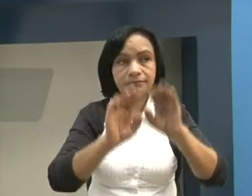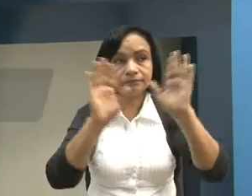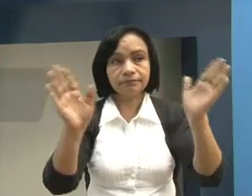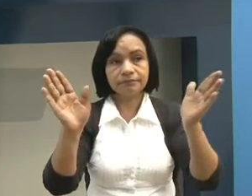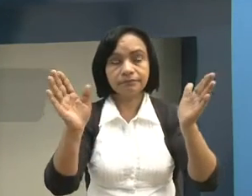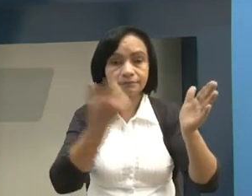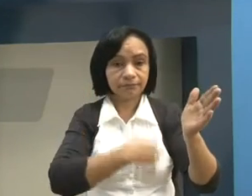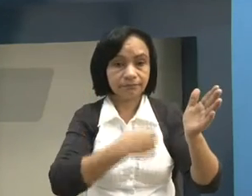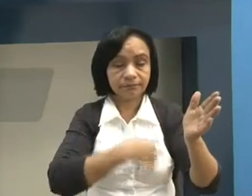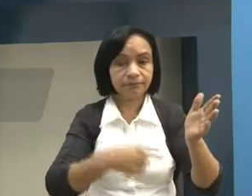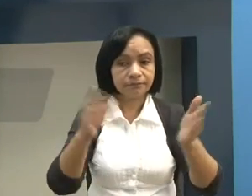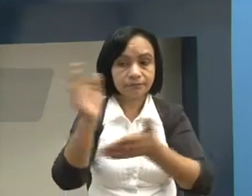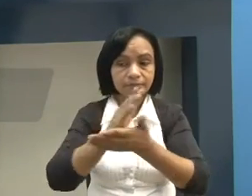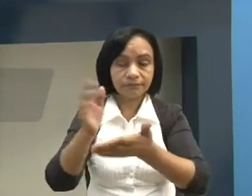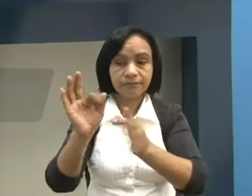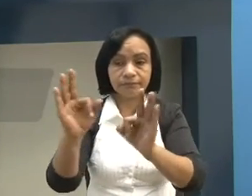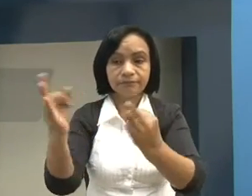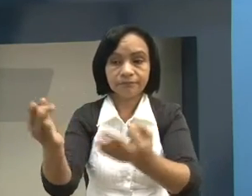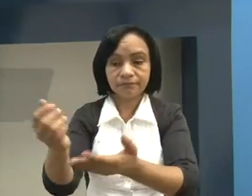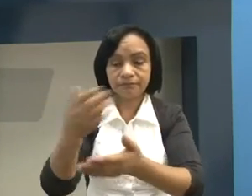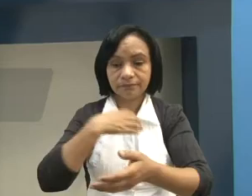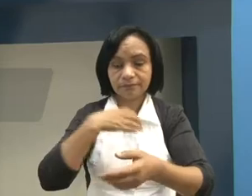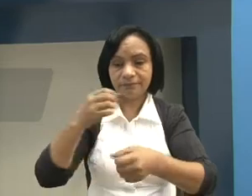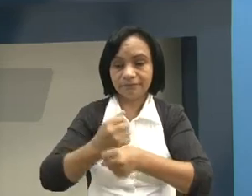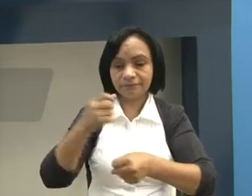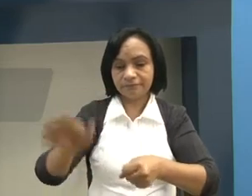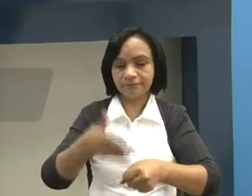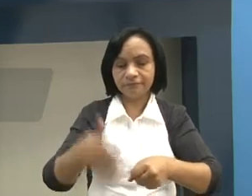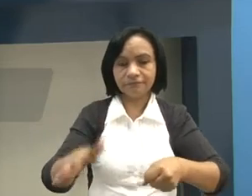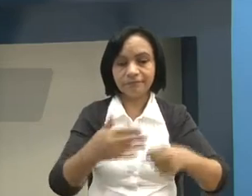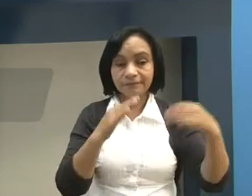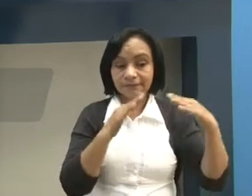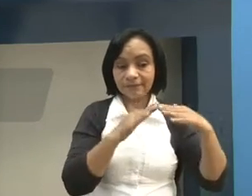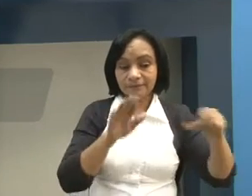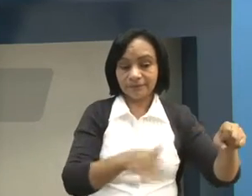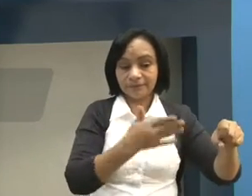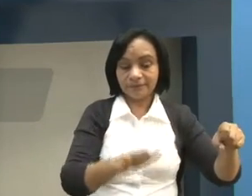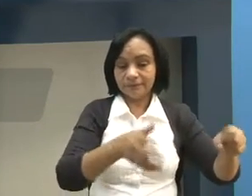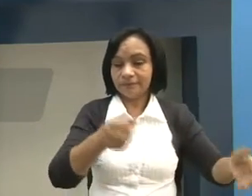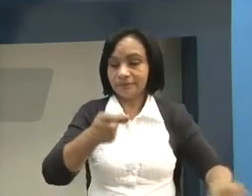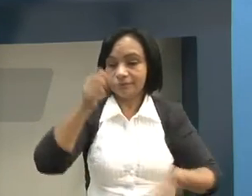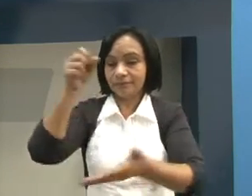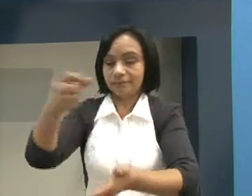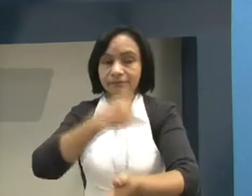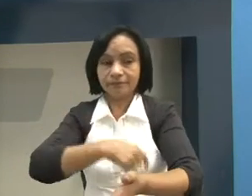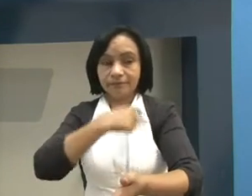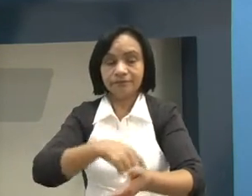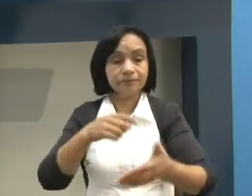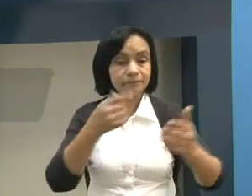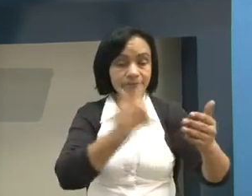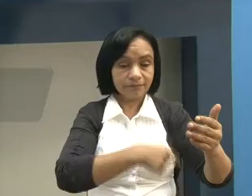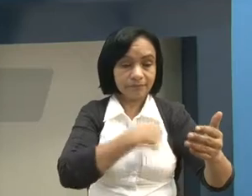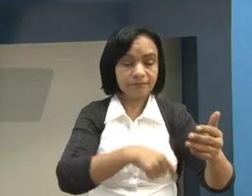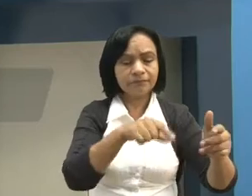algunos lugares, pues, aportan la familia con su mano de obra, a veces en su casa hacen la merienda para todos los niños, o la llegan a